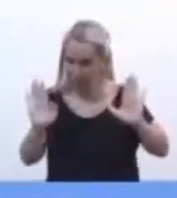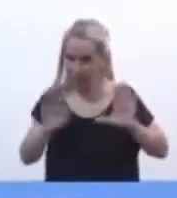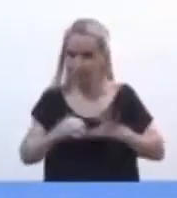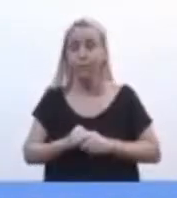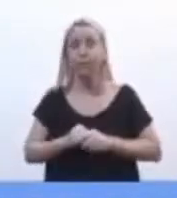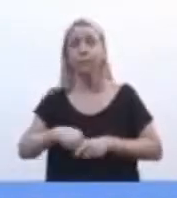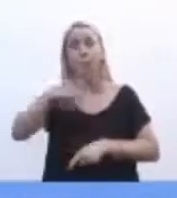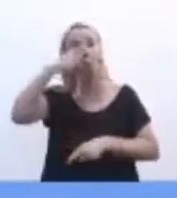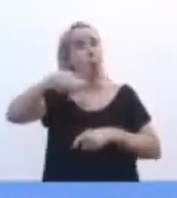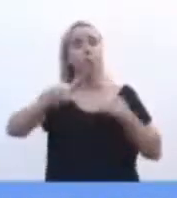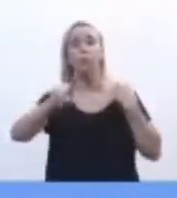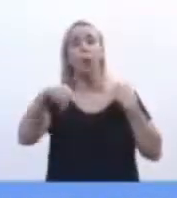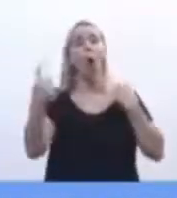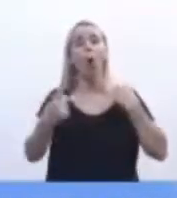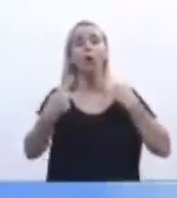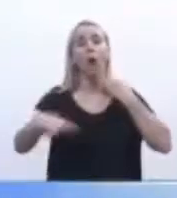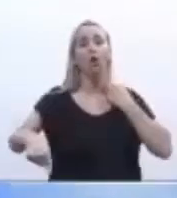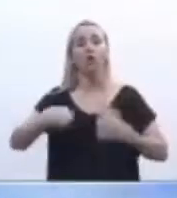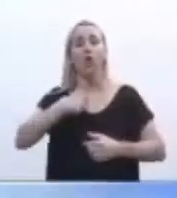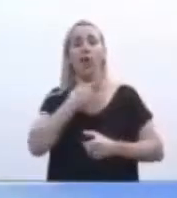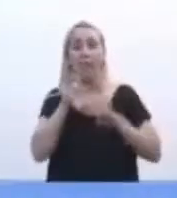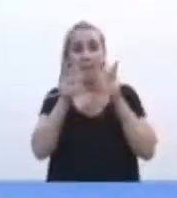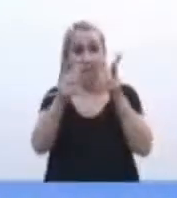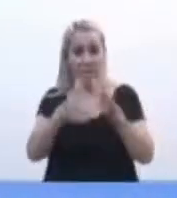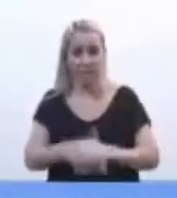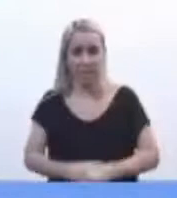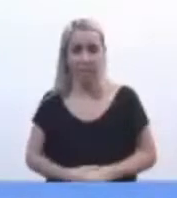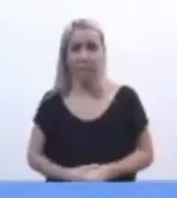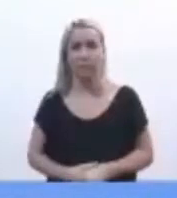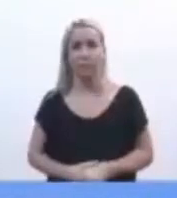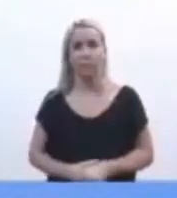y finalmente otra cosa que hoy quería señalar